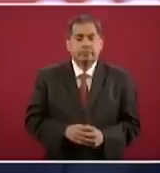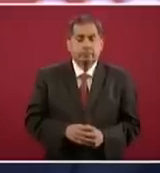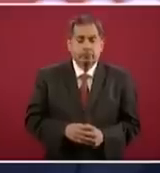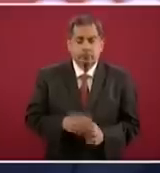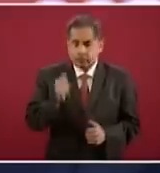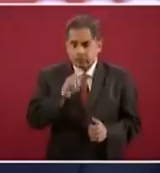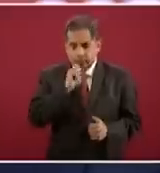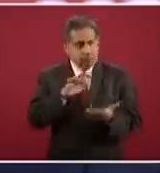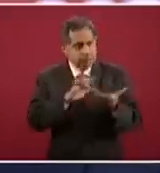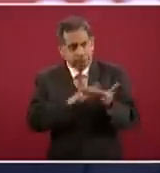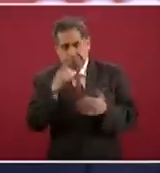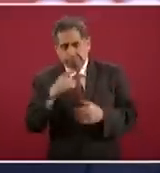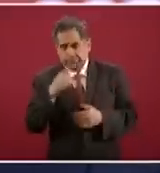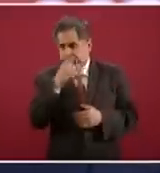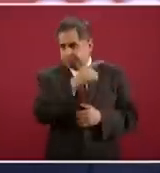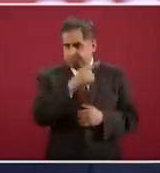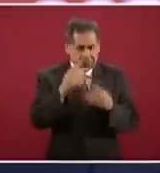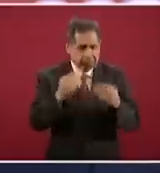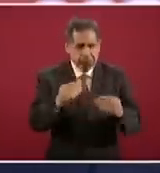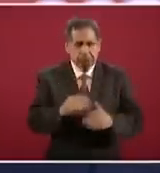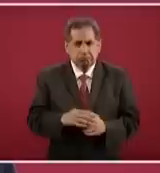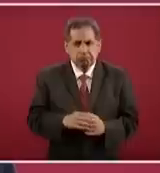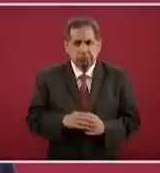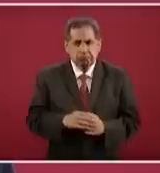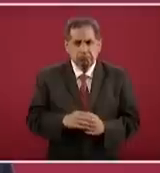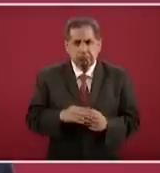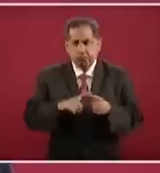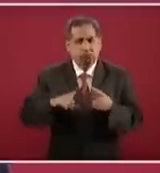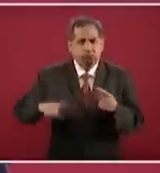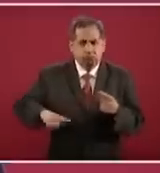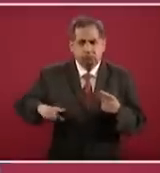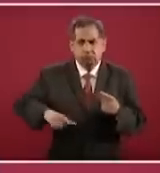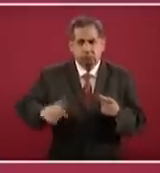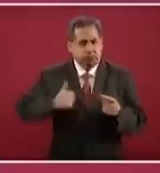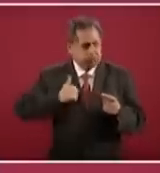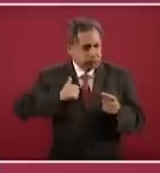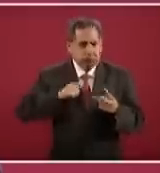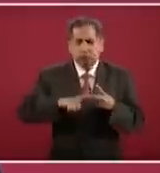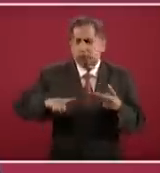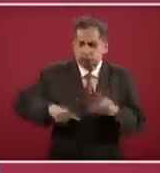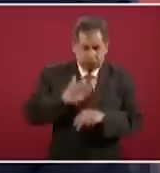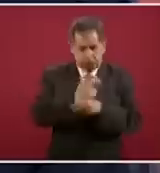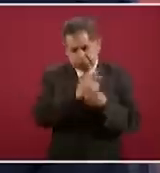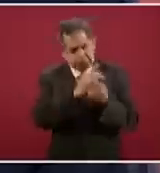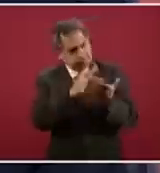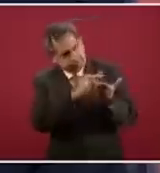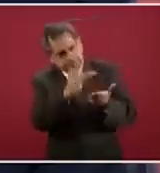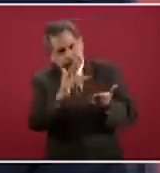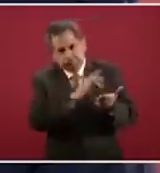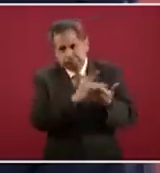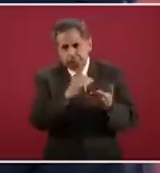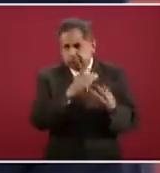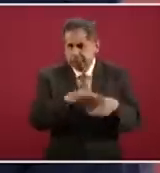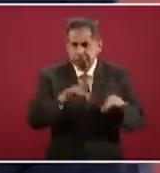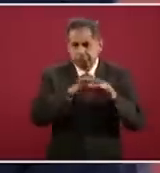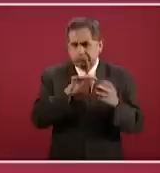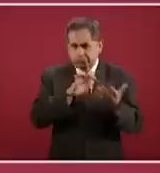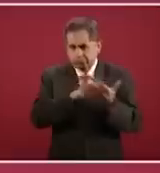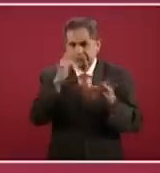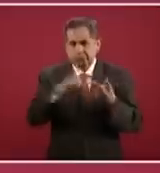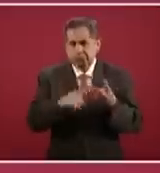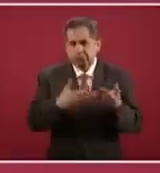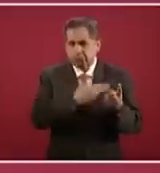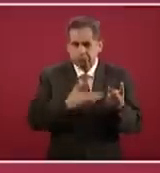Y le agradecemos mucho al gobierno de Canadá, al gobierno de Estados Unidos, en especial